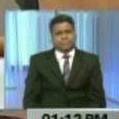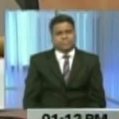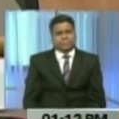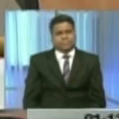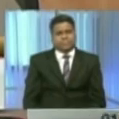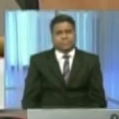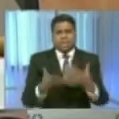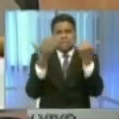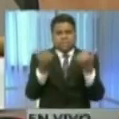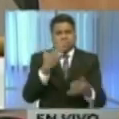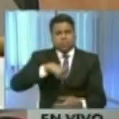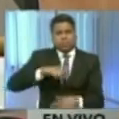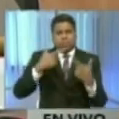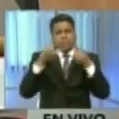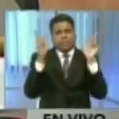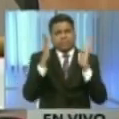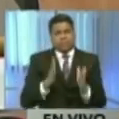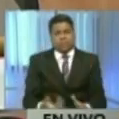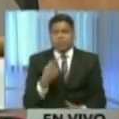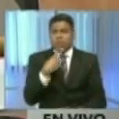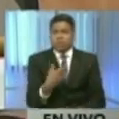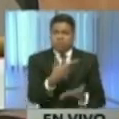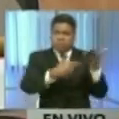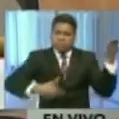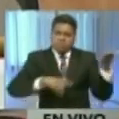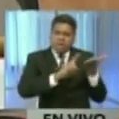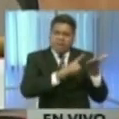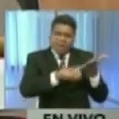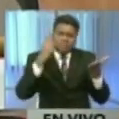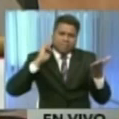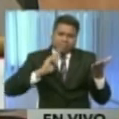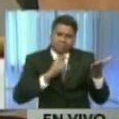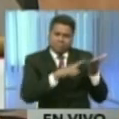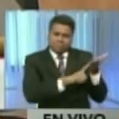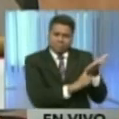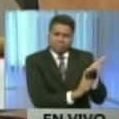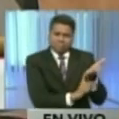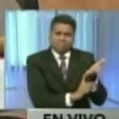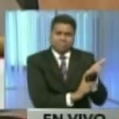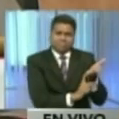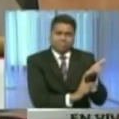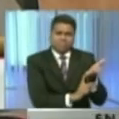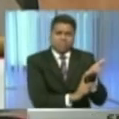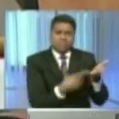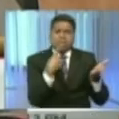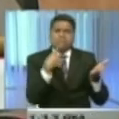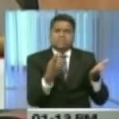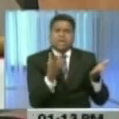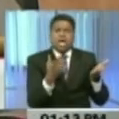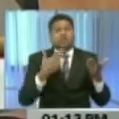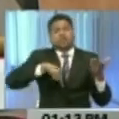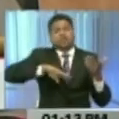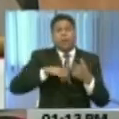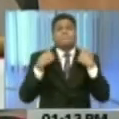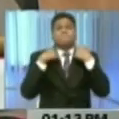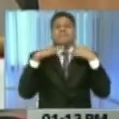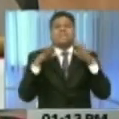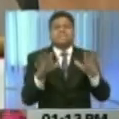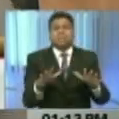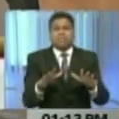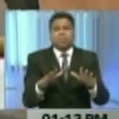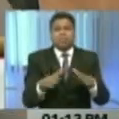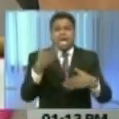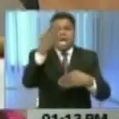Ya nuestro libertador lo había dicho en una carta a Mr. Irving, donde le decía, hemos perdido la mitad de nuestro